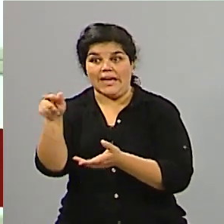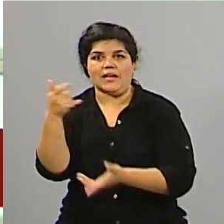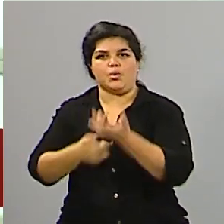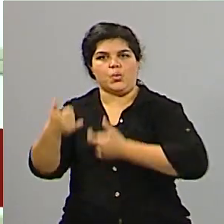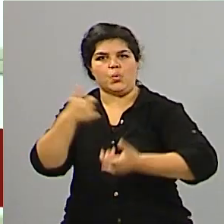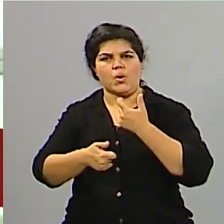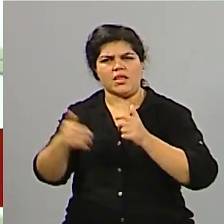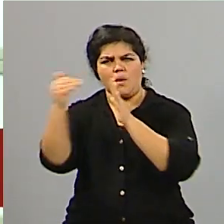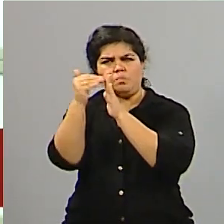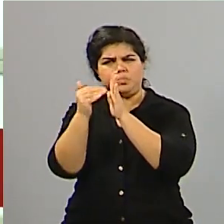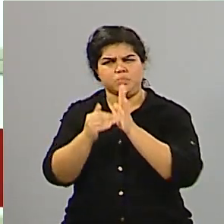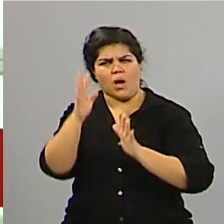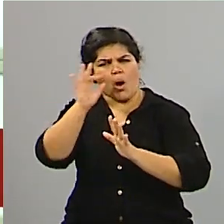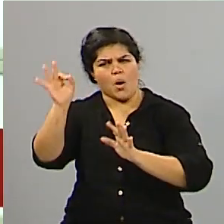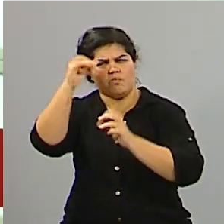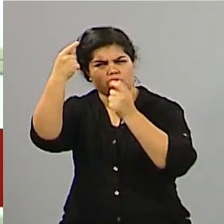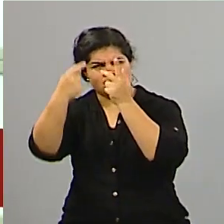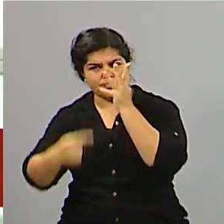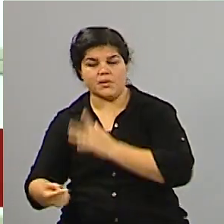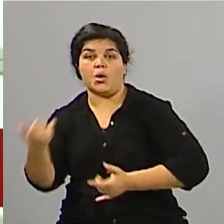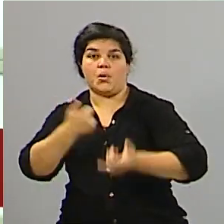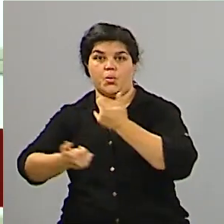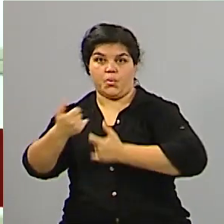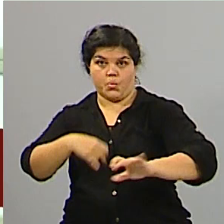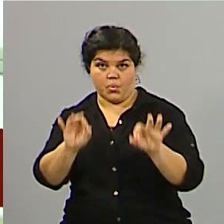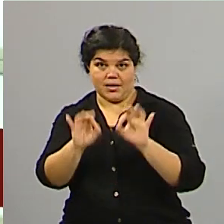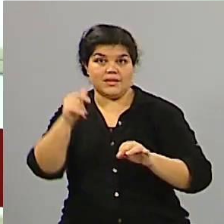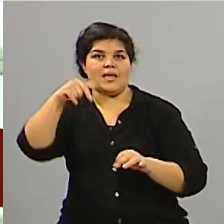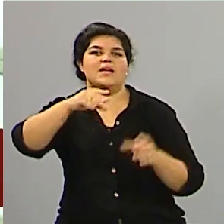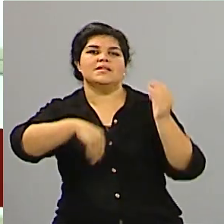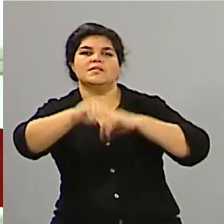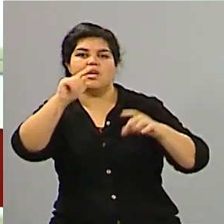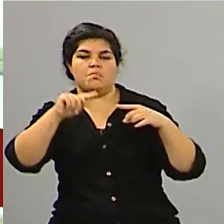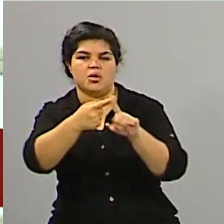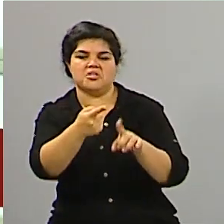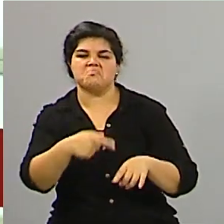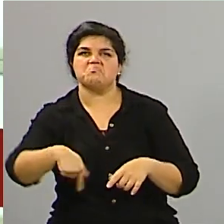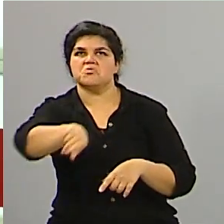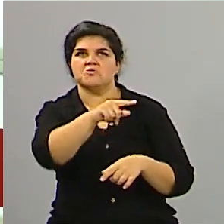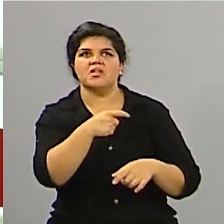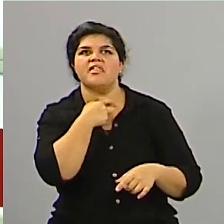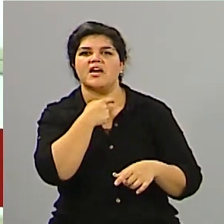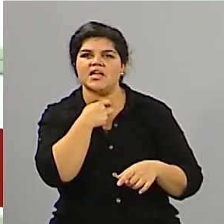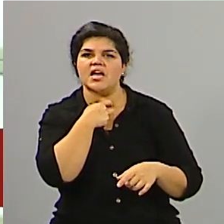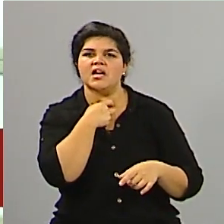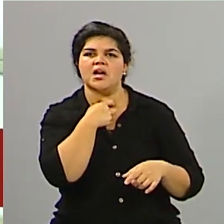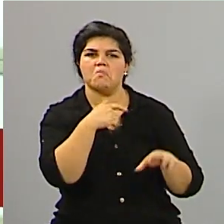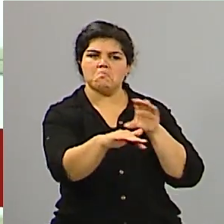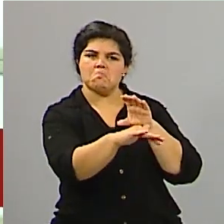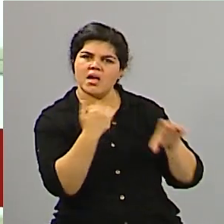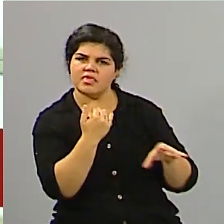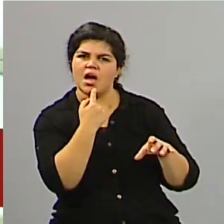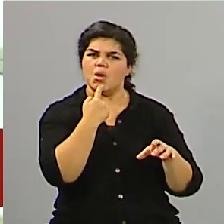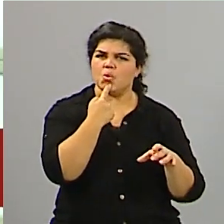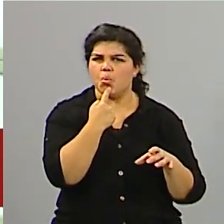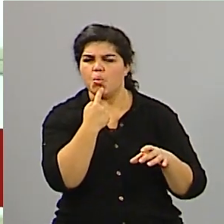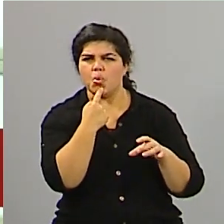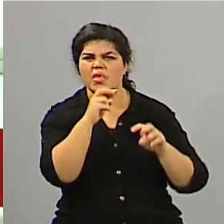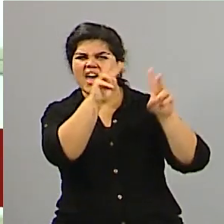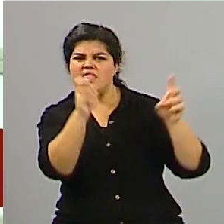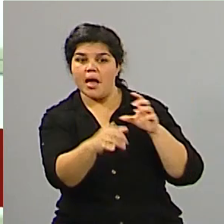miembro de la Cámara Hotelera de Mendoza. Todo esto aquí en este rato que vamos a estar con ustedes en Chat Político. Recuerden